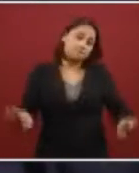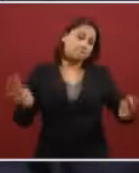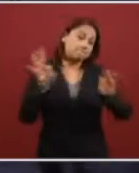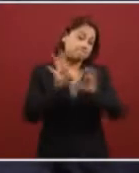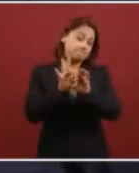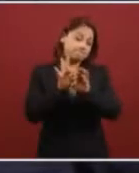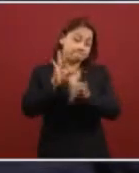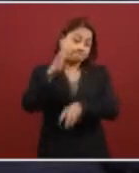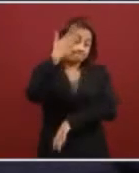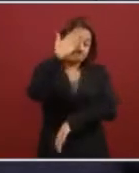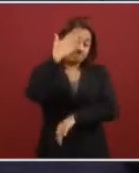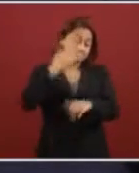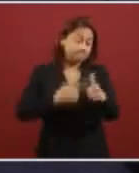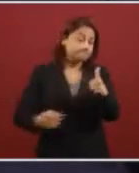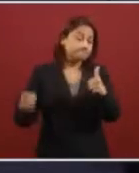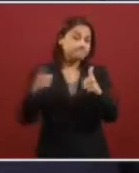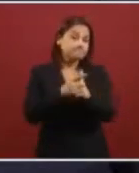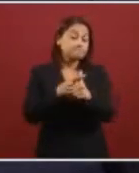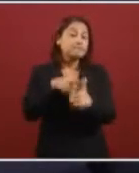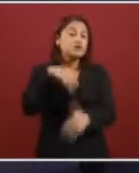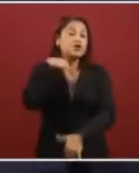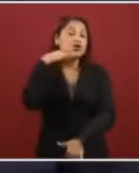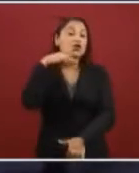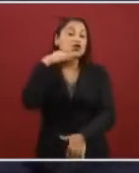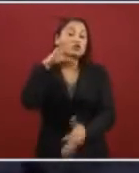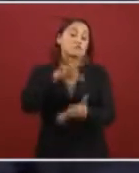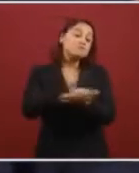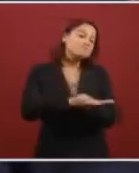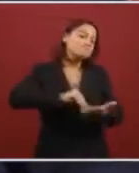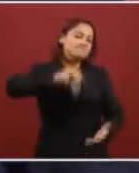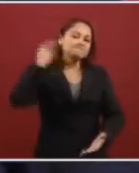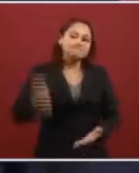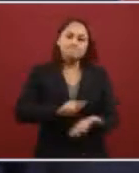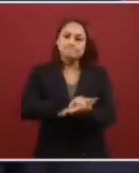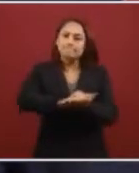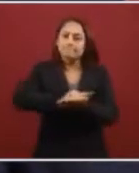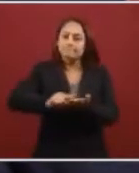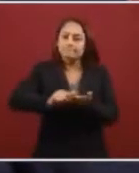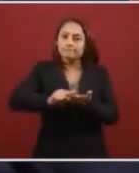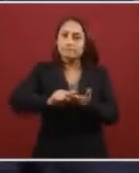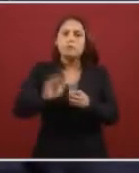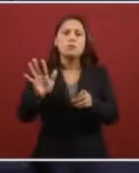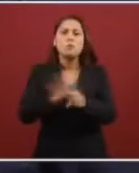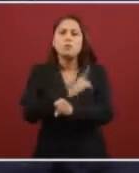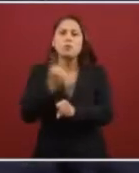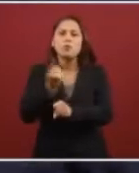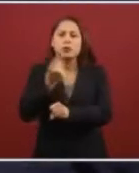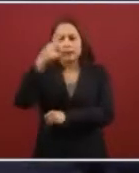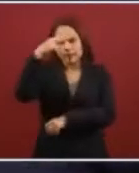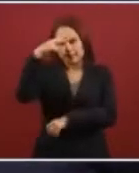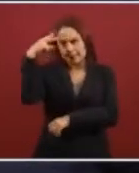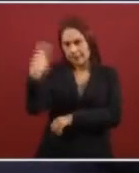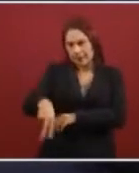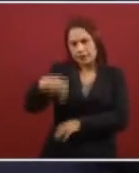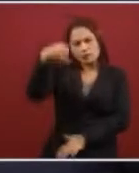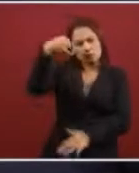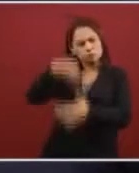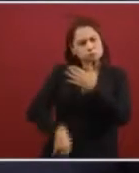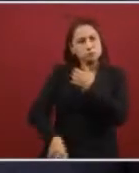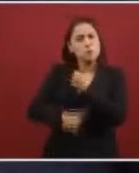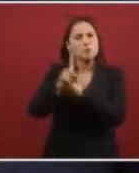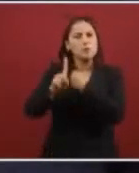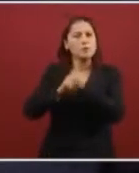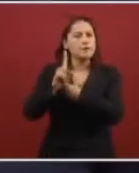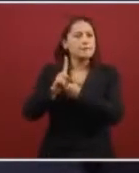la corrupción, desterrar to la corrupción. End with corruption. Porque es el principal problema de México. Because it's a principal problem of Mexico. Lo